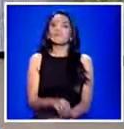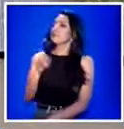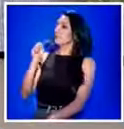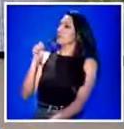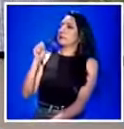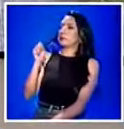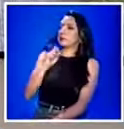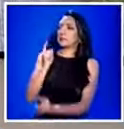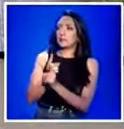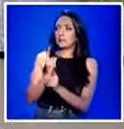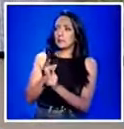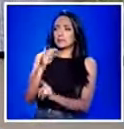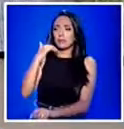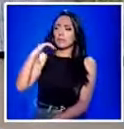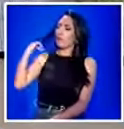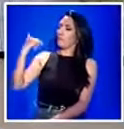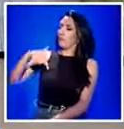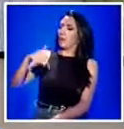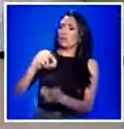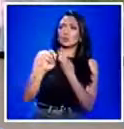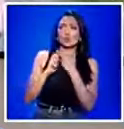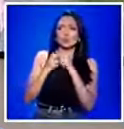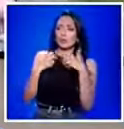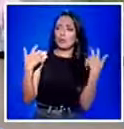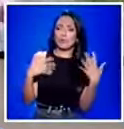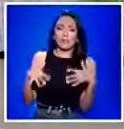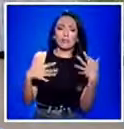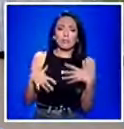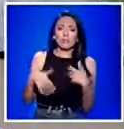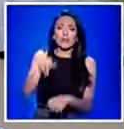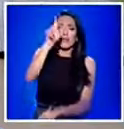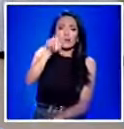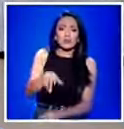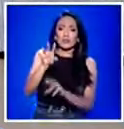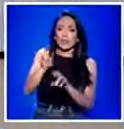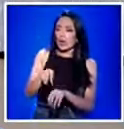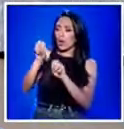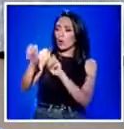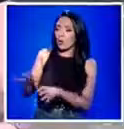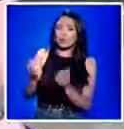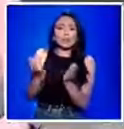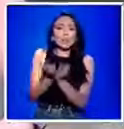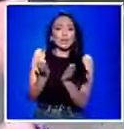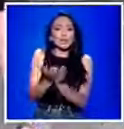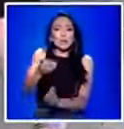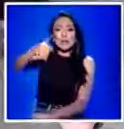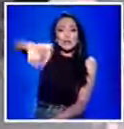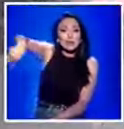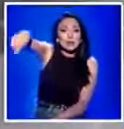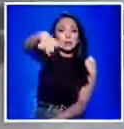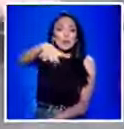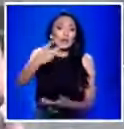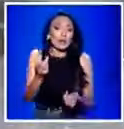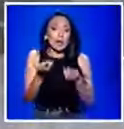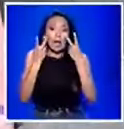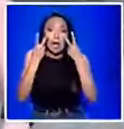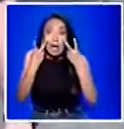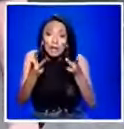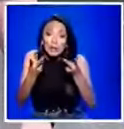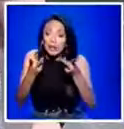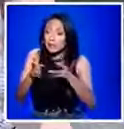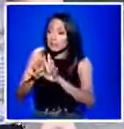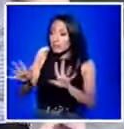Sí, es un problema realmente grave. La gente bota mucho porque parece, al ver la hierba